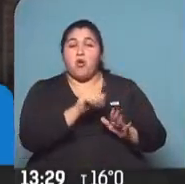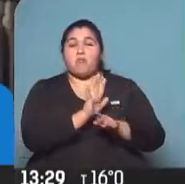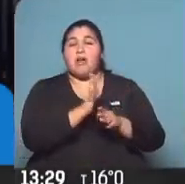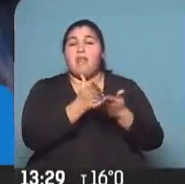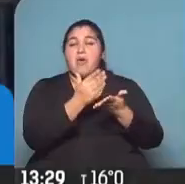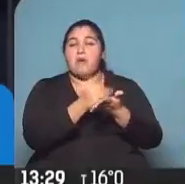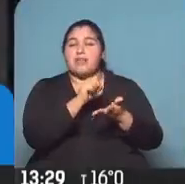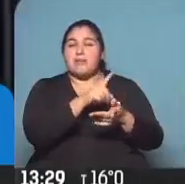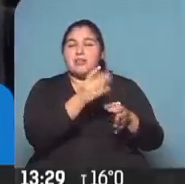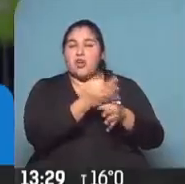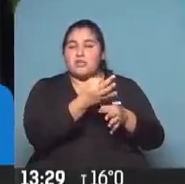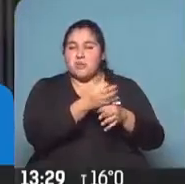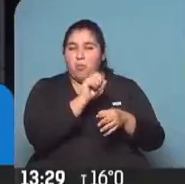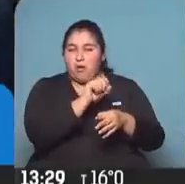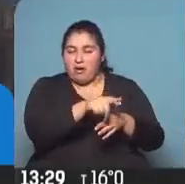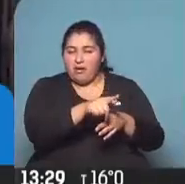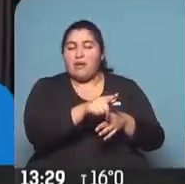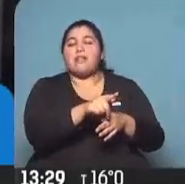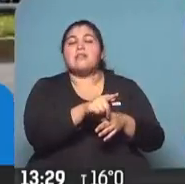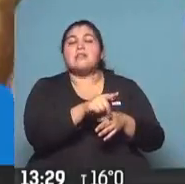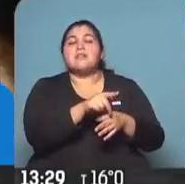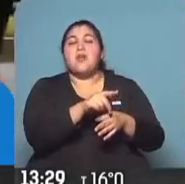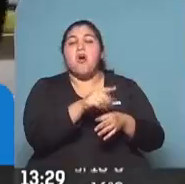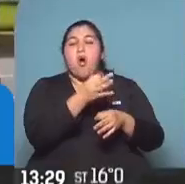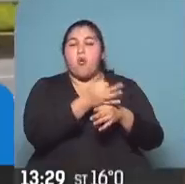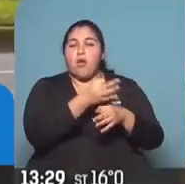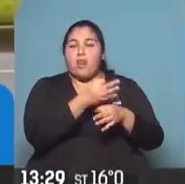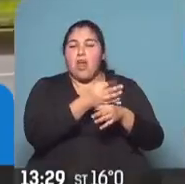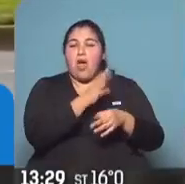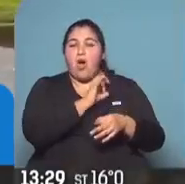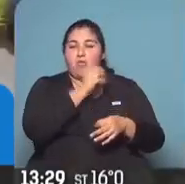2 la escuela y oficiales